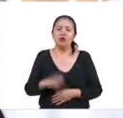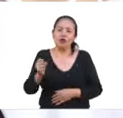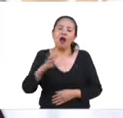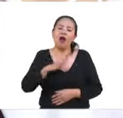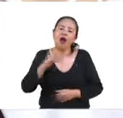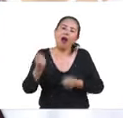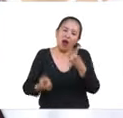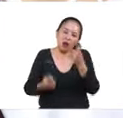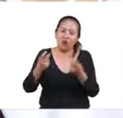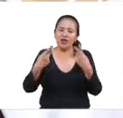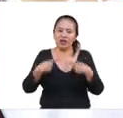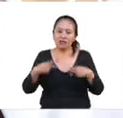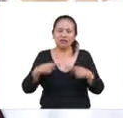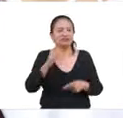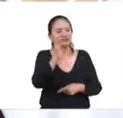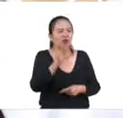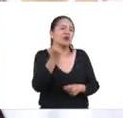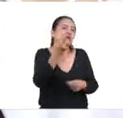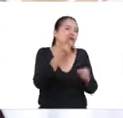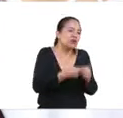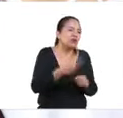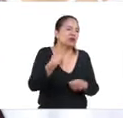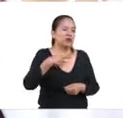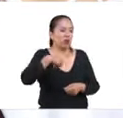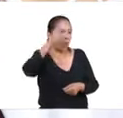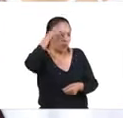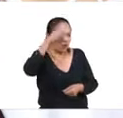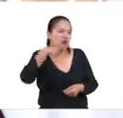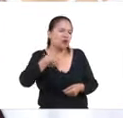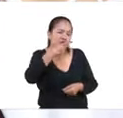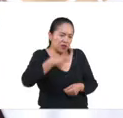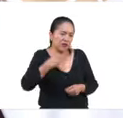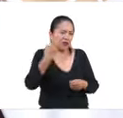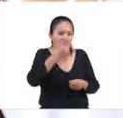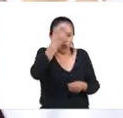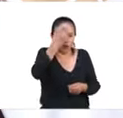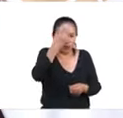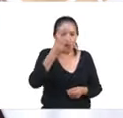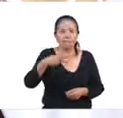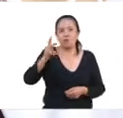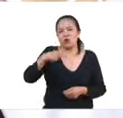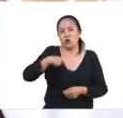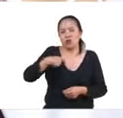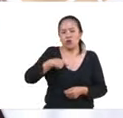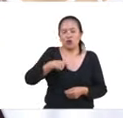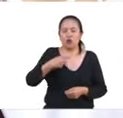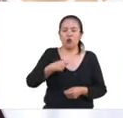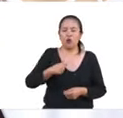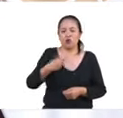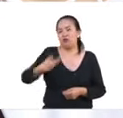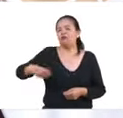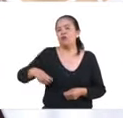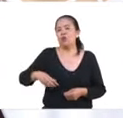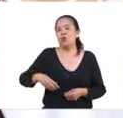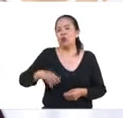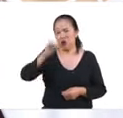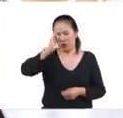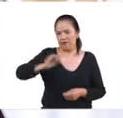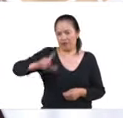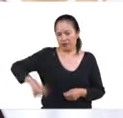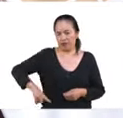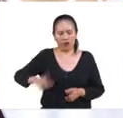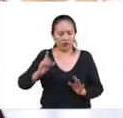que lo buscan a uno para decir, oye, ¿qué opinas de esto? Te quiero conocer. Pero como parte, en mi caso, pues, de la jefatura de gobierno. En